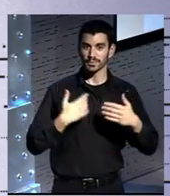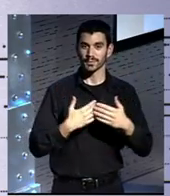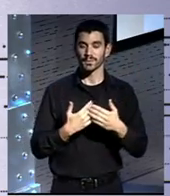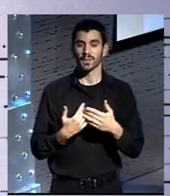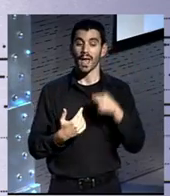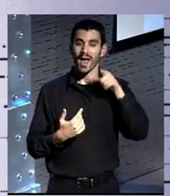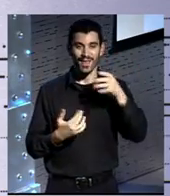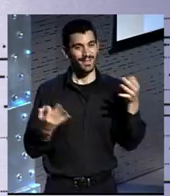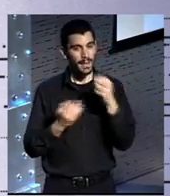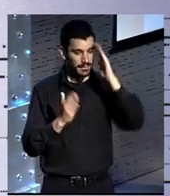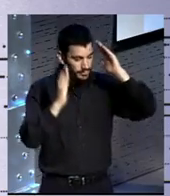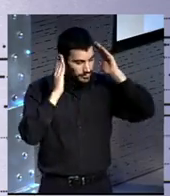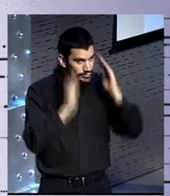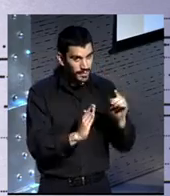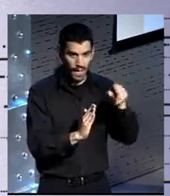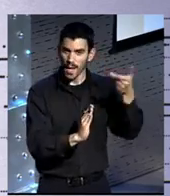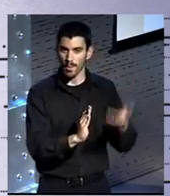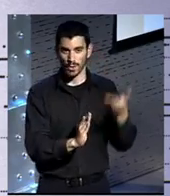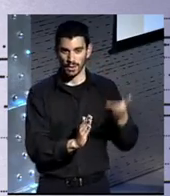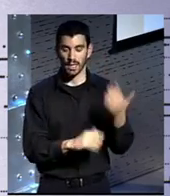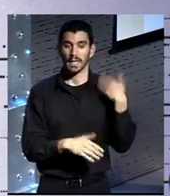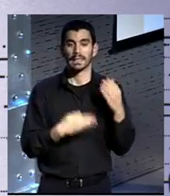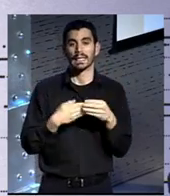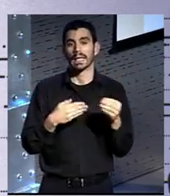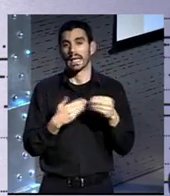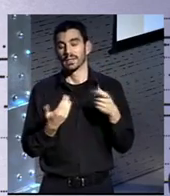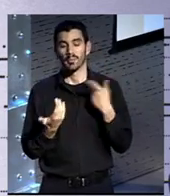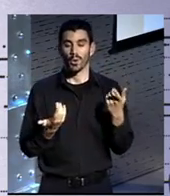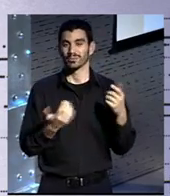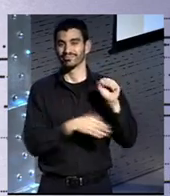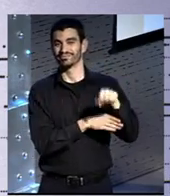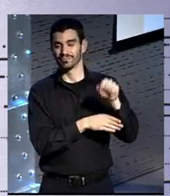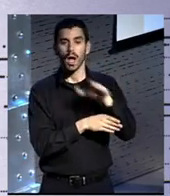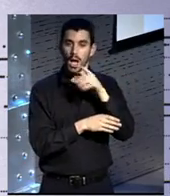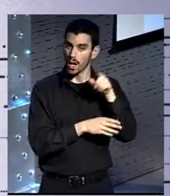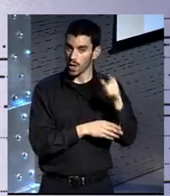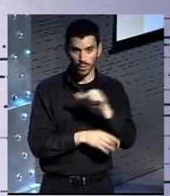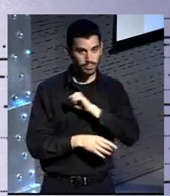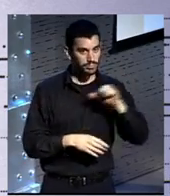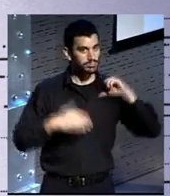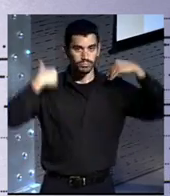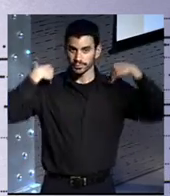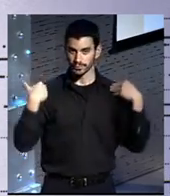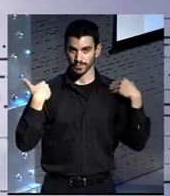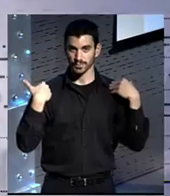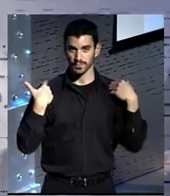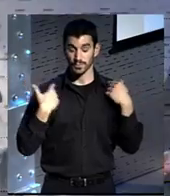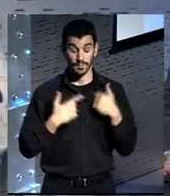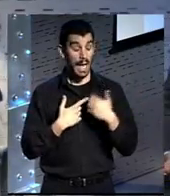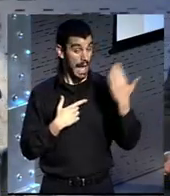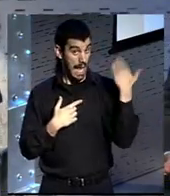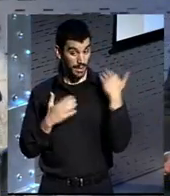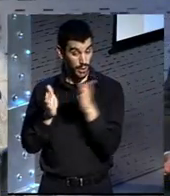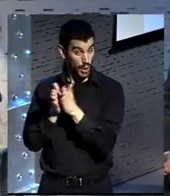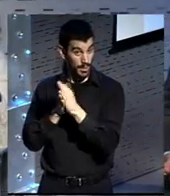tenemos que de verdad poner toda nuestra atención, porque reequilibra un poco la balanza. Y como decía antes Emilio